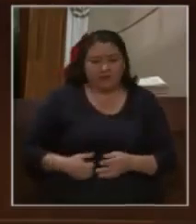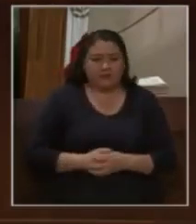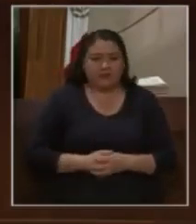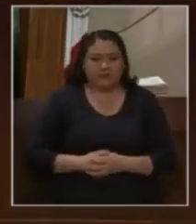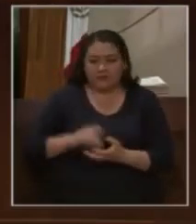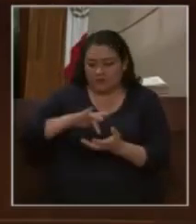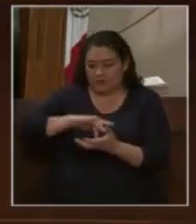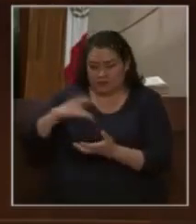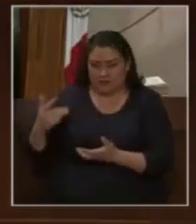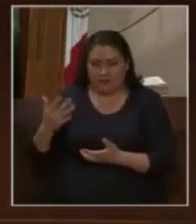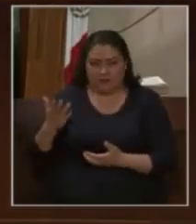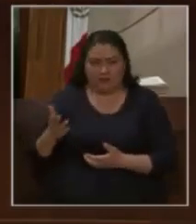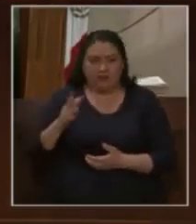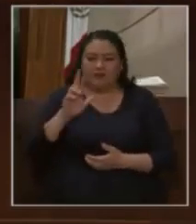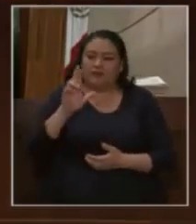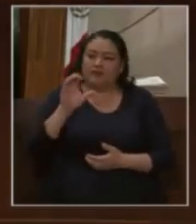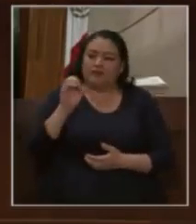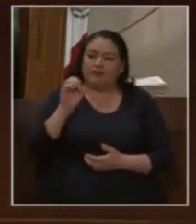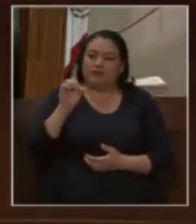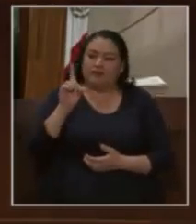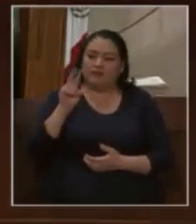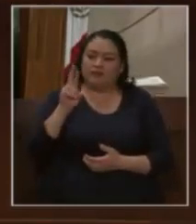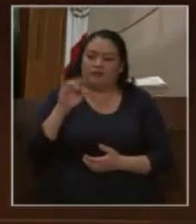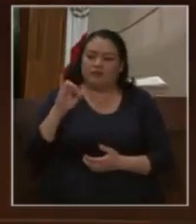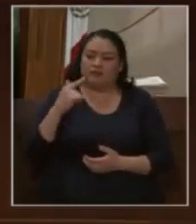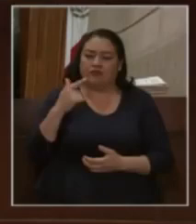Gracias, magistrado Rodríguez